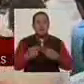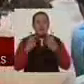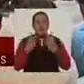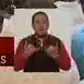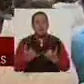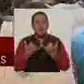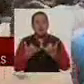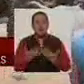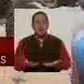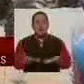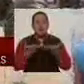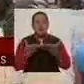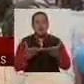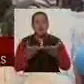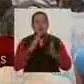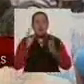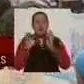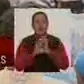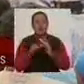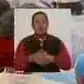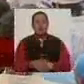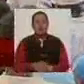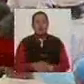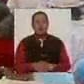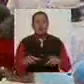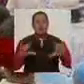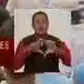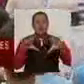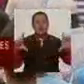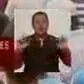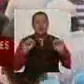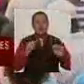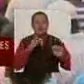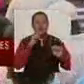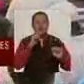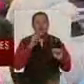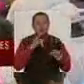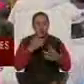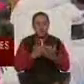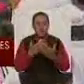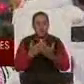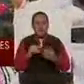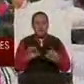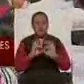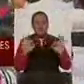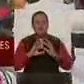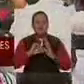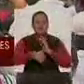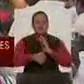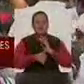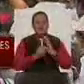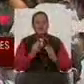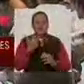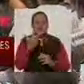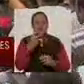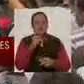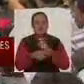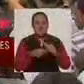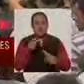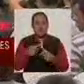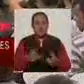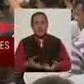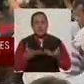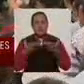hacer la entrega simbólica de los documentos nacionales de identidad a tres personas, tenemos